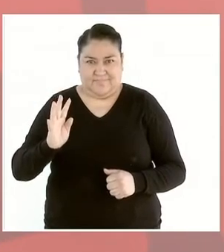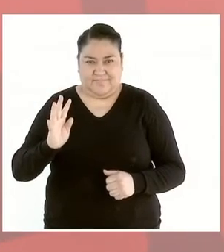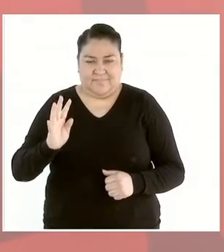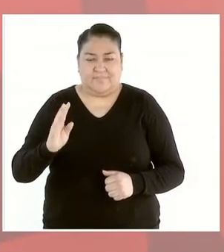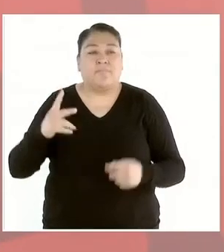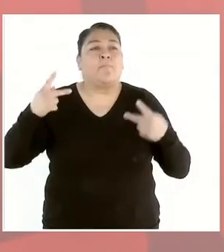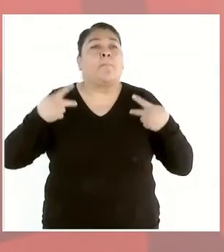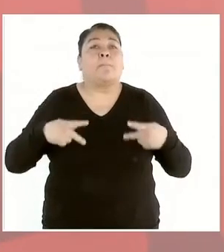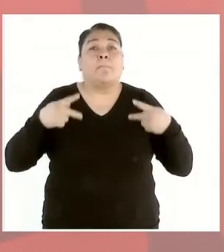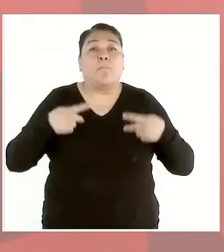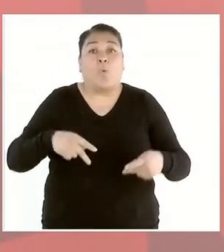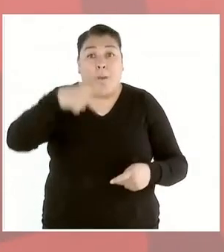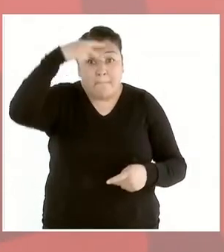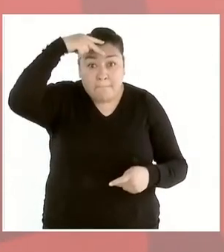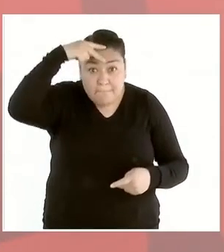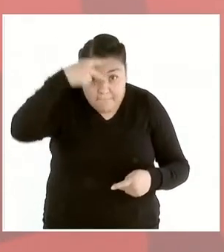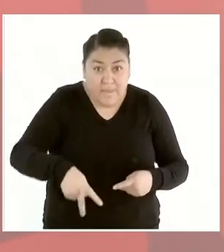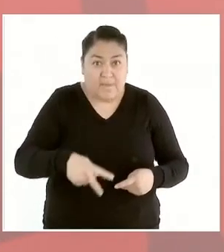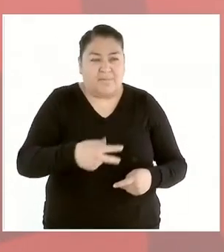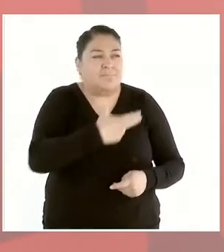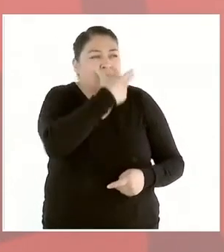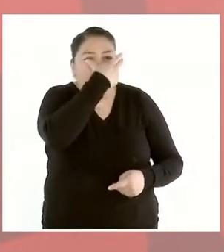mexicanas mexicanos